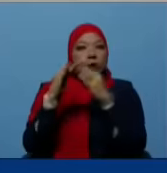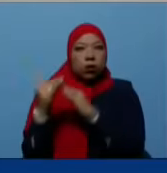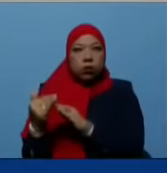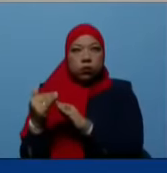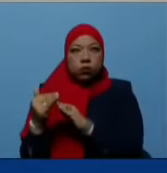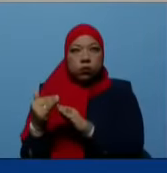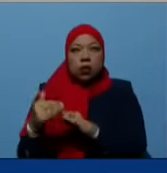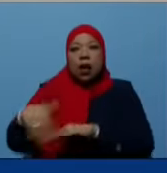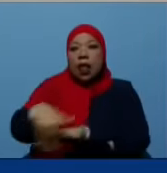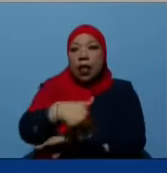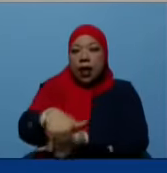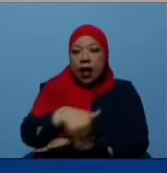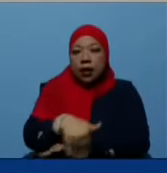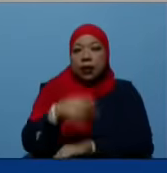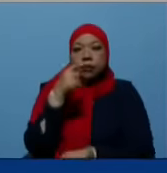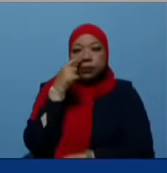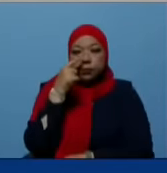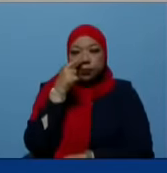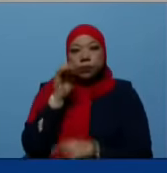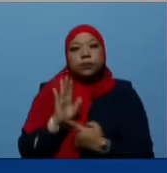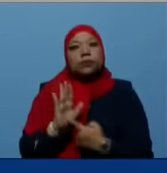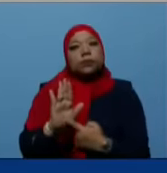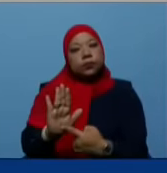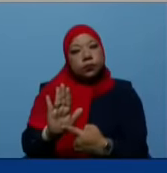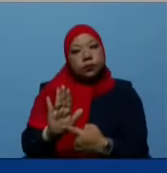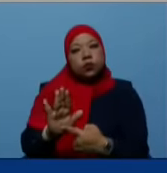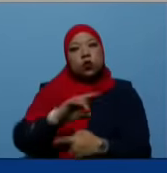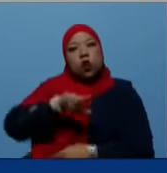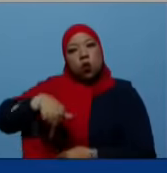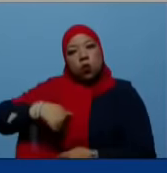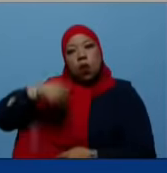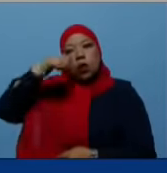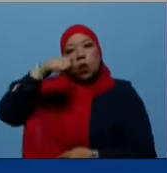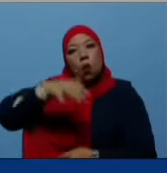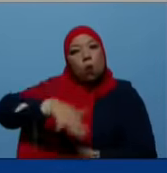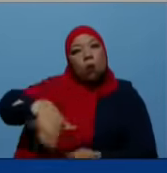en las calles, mostrando a nuestro pueblo,